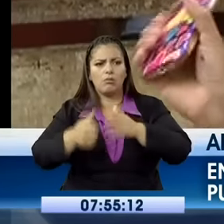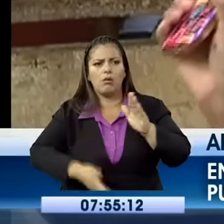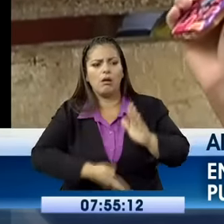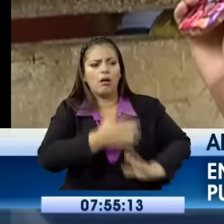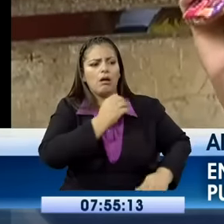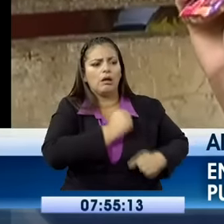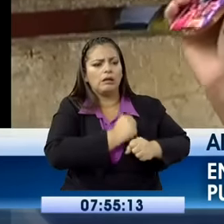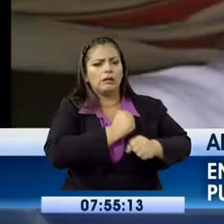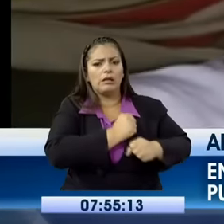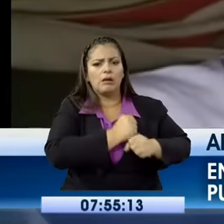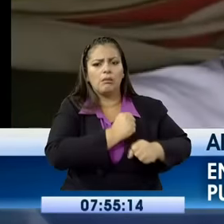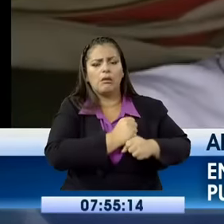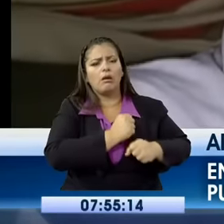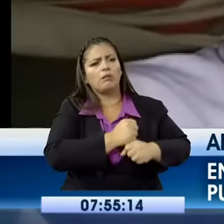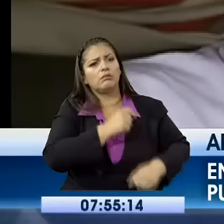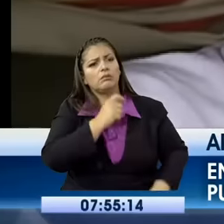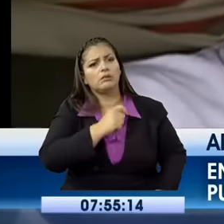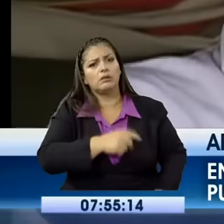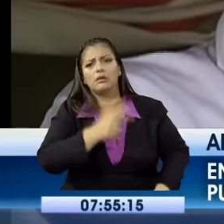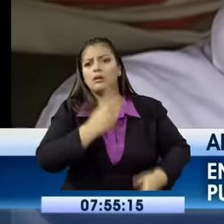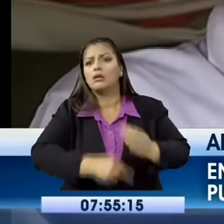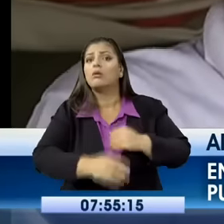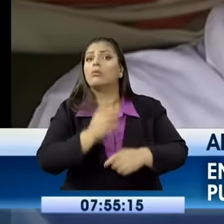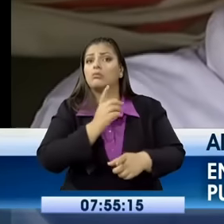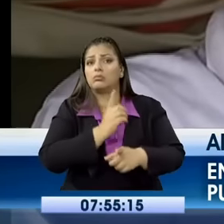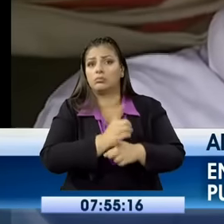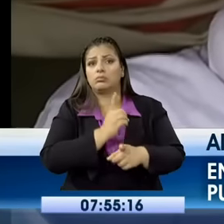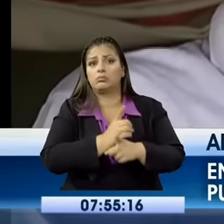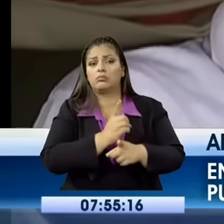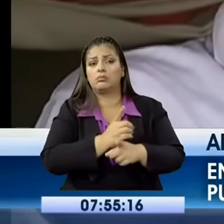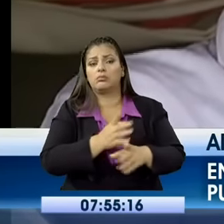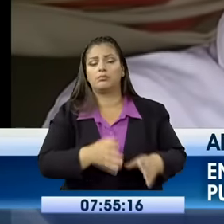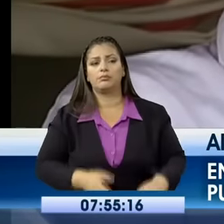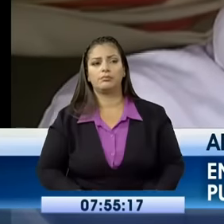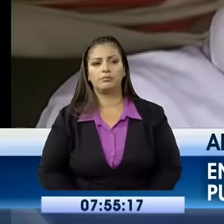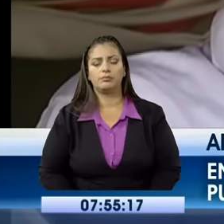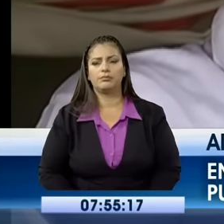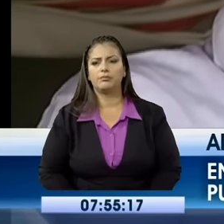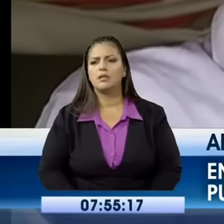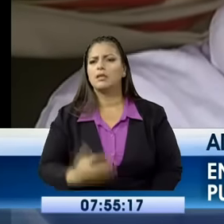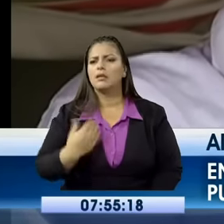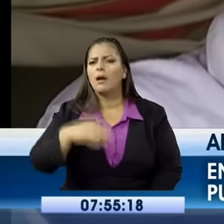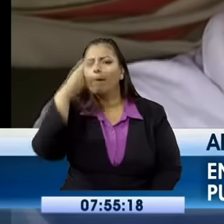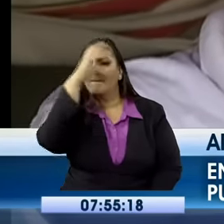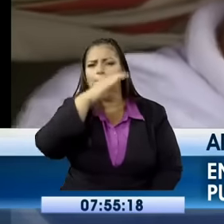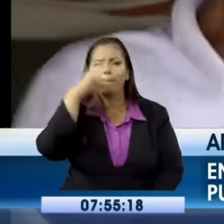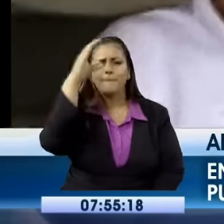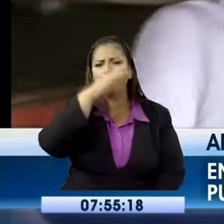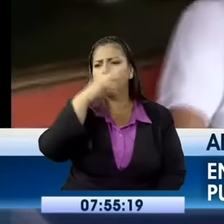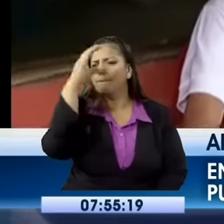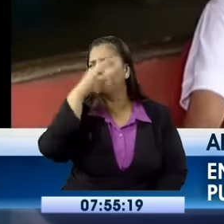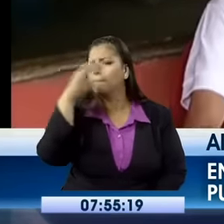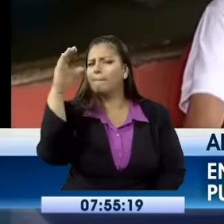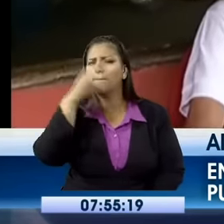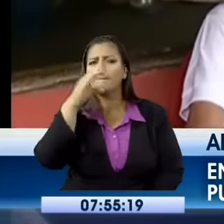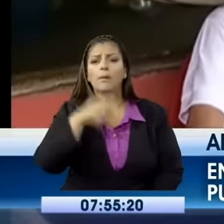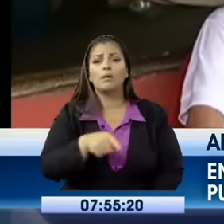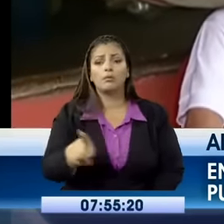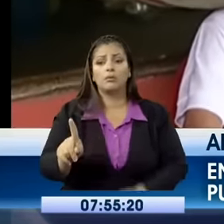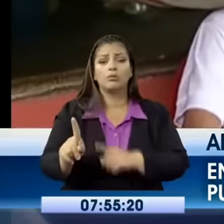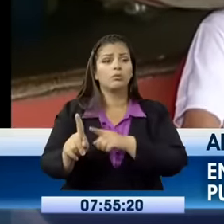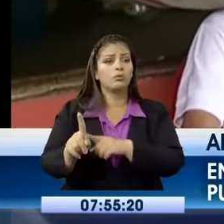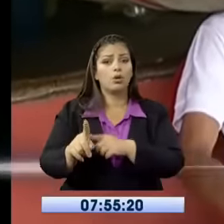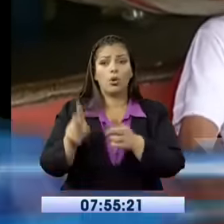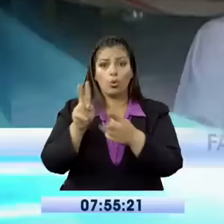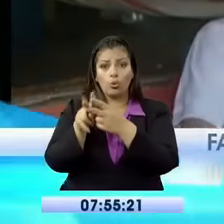es descapacitado la mujer señala que ya ha recorrido Los poblados cercanos a su lugar de residencia para tratar de ubicar a